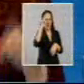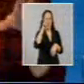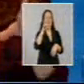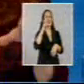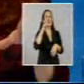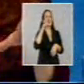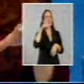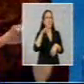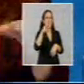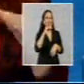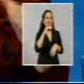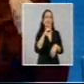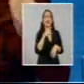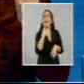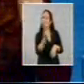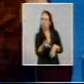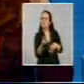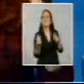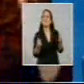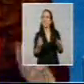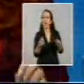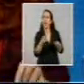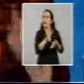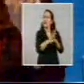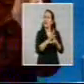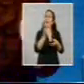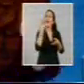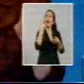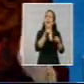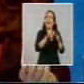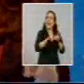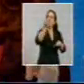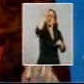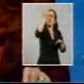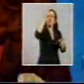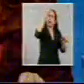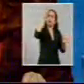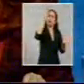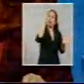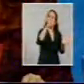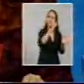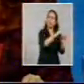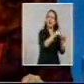de cómo se desaceleró la inflación y pronostican para este año